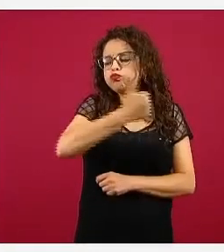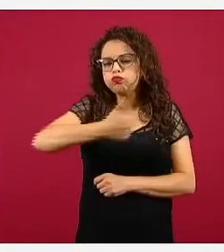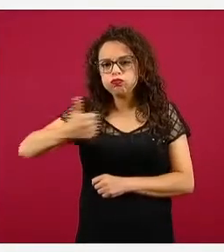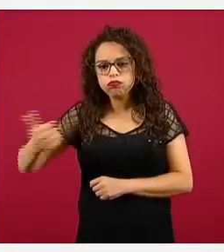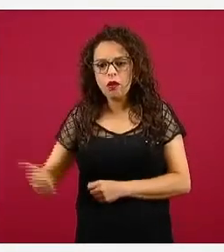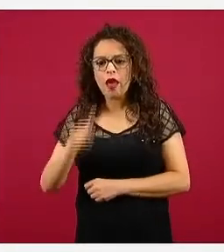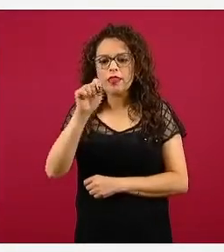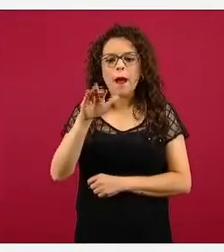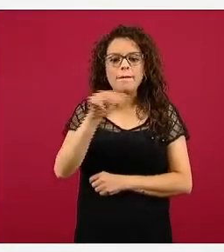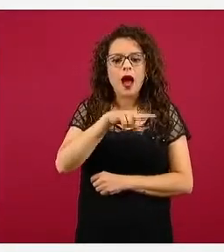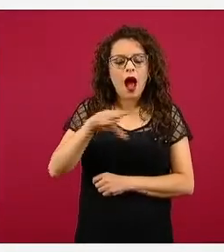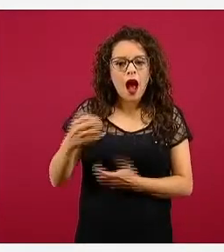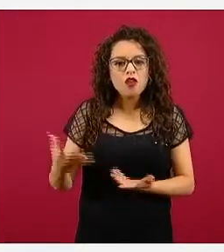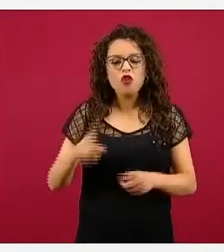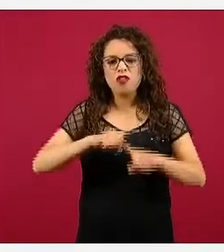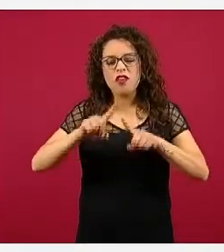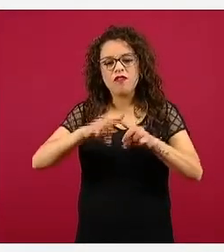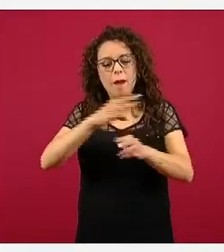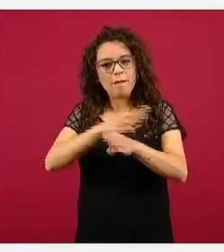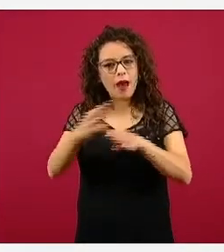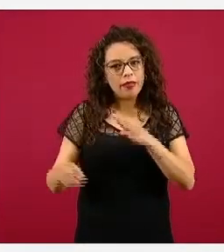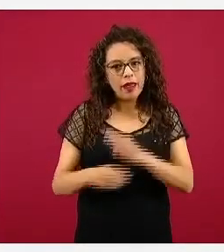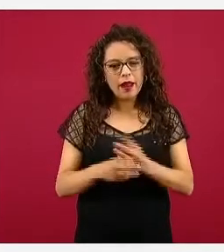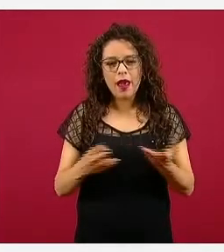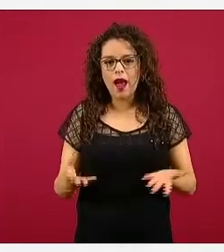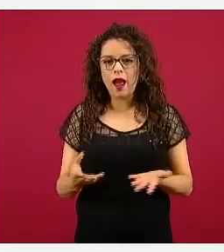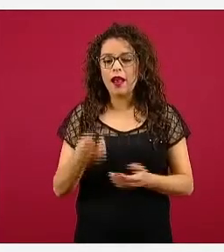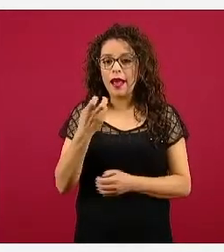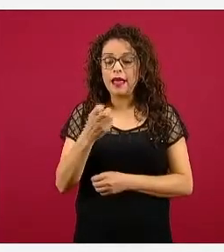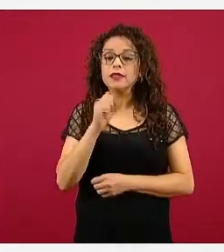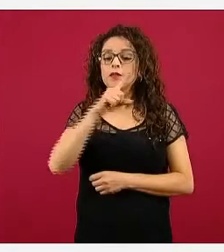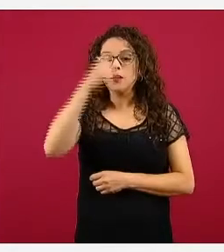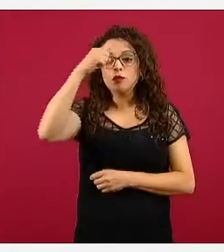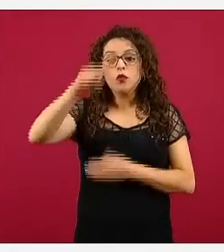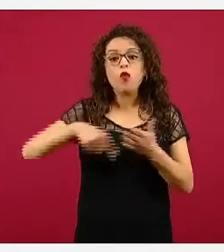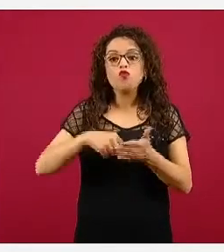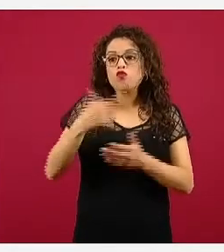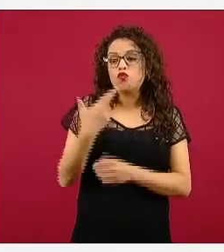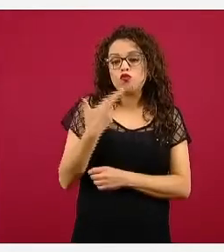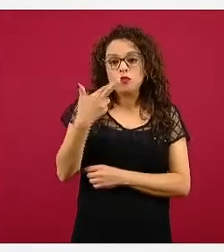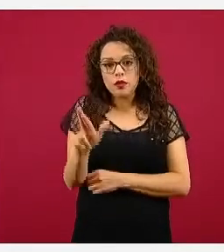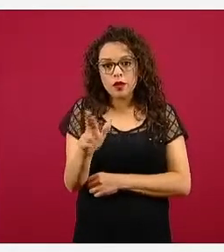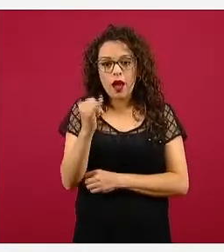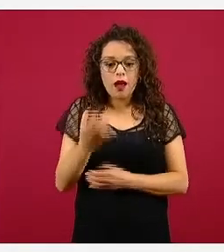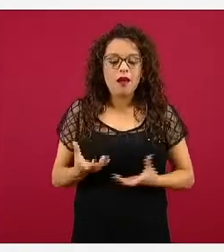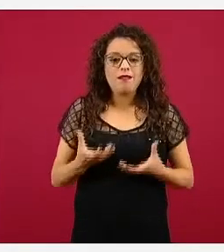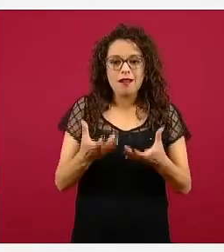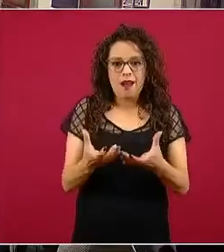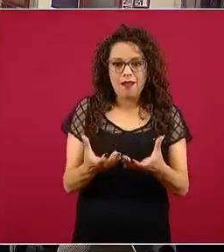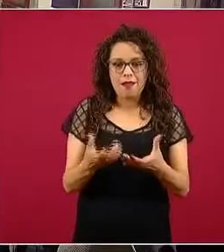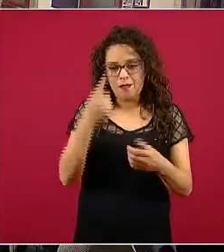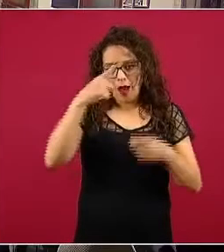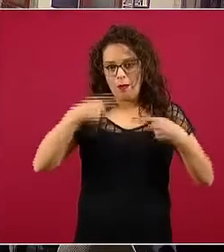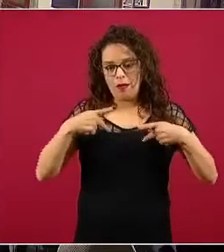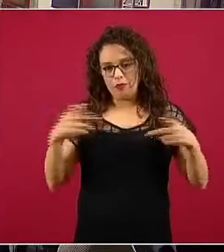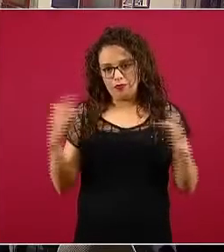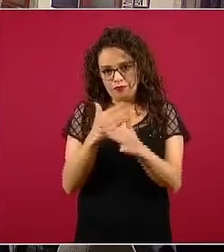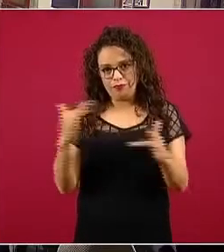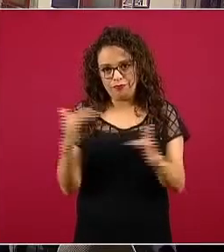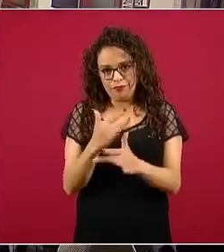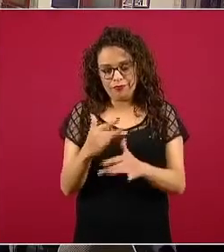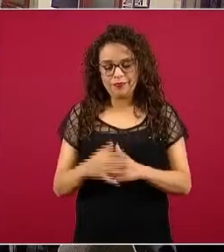tamaños de las ciclovías, los materiales, lo mismo con los espacios para restaurantes y las calles peatonales. La que sigue, por favor.